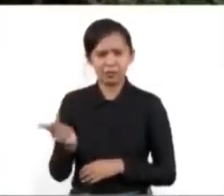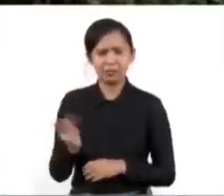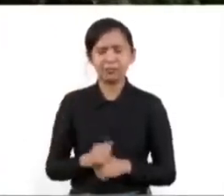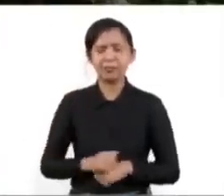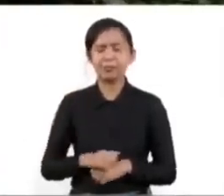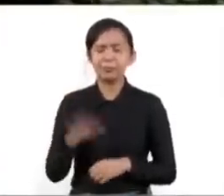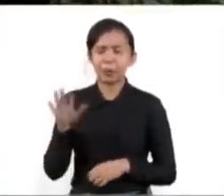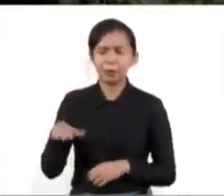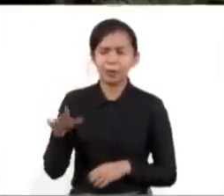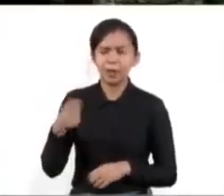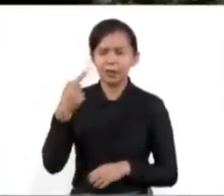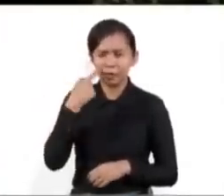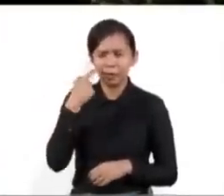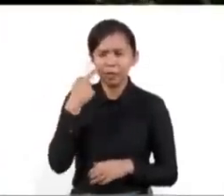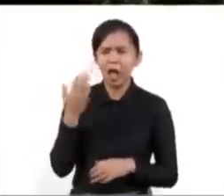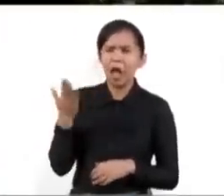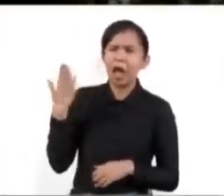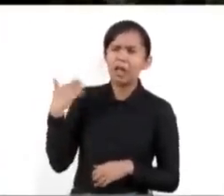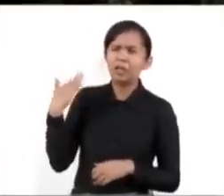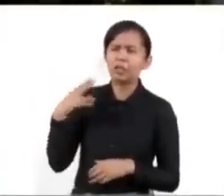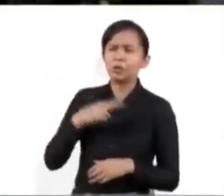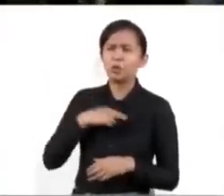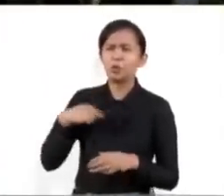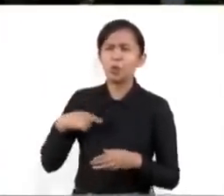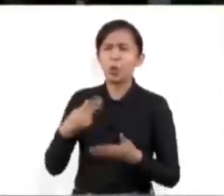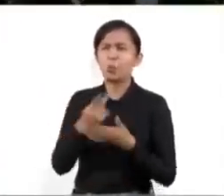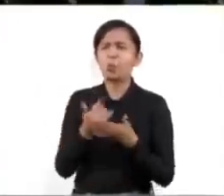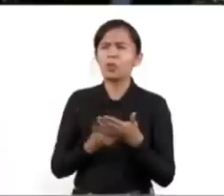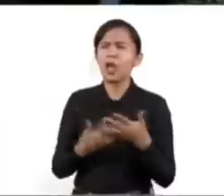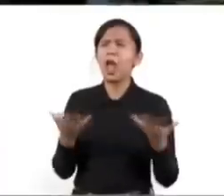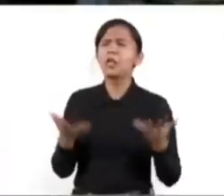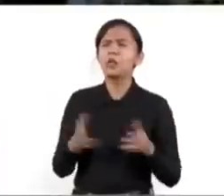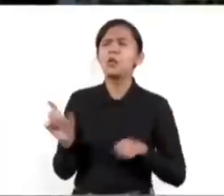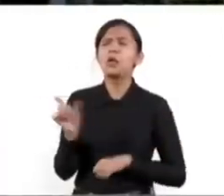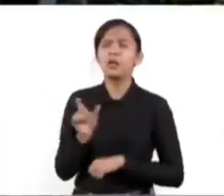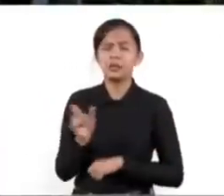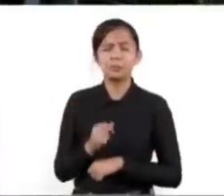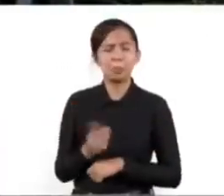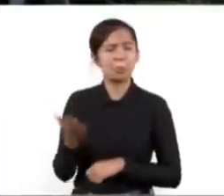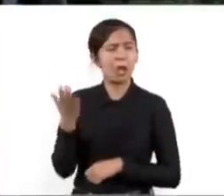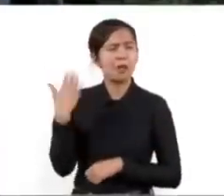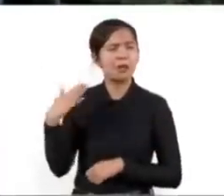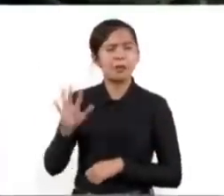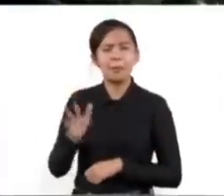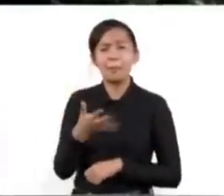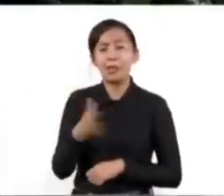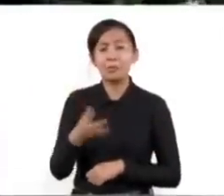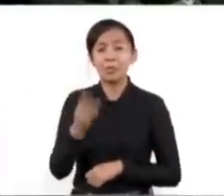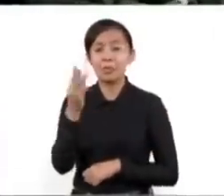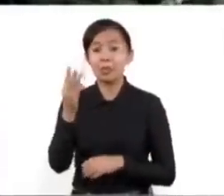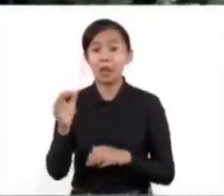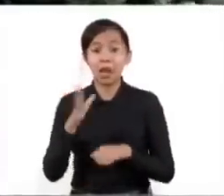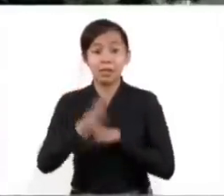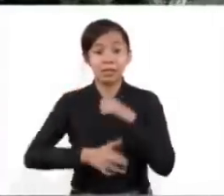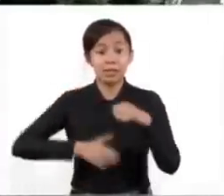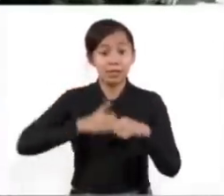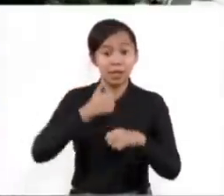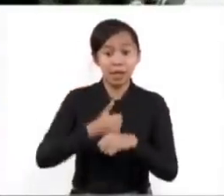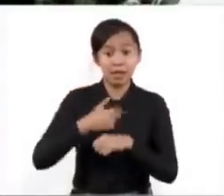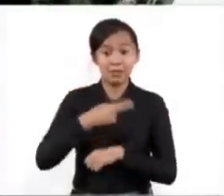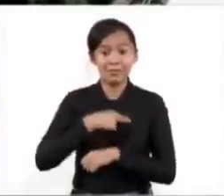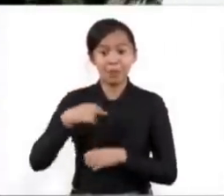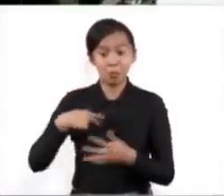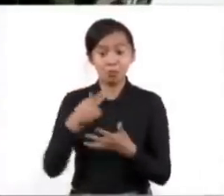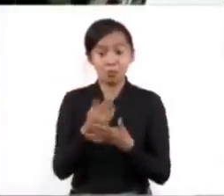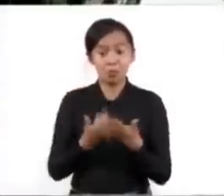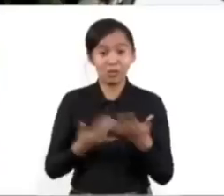fue que planeamos este puente. Yo pienso que fue hace como 3 años más o menos,